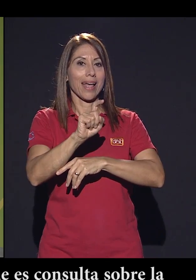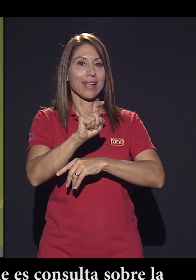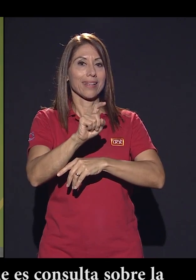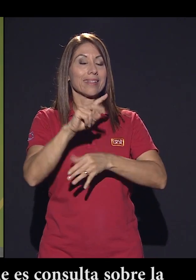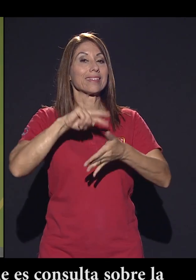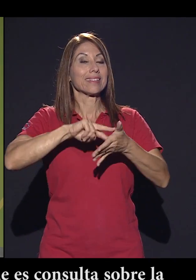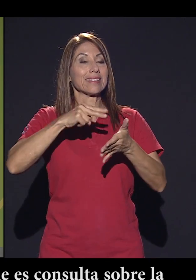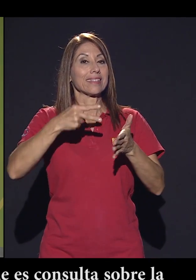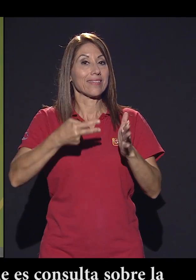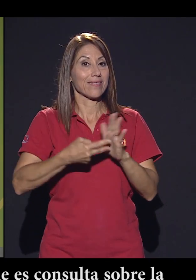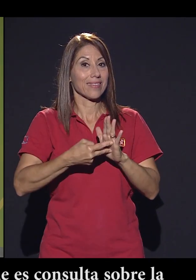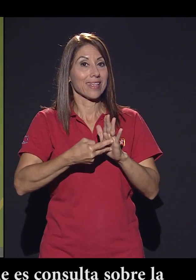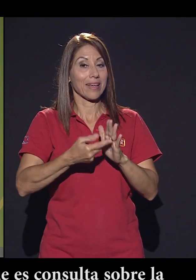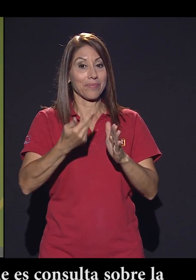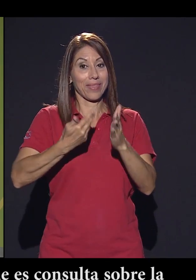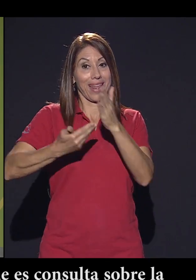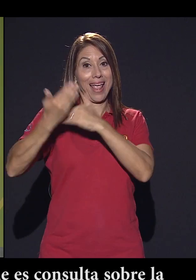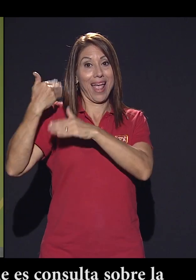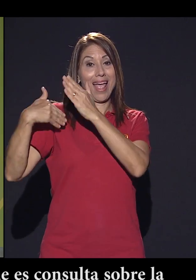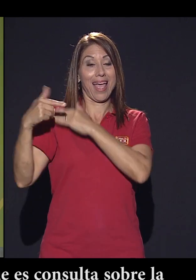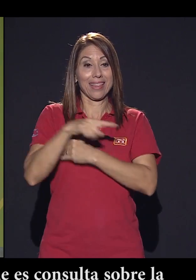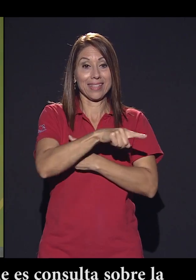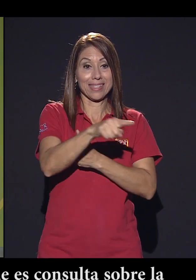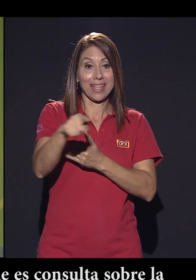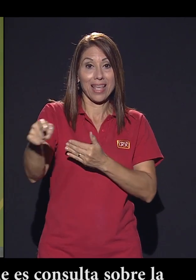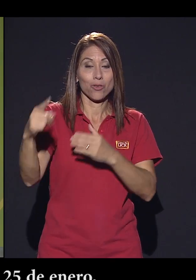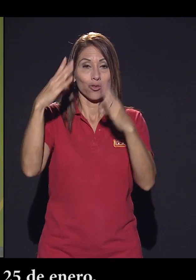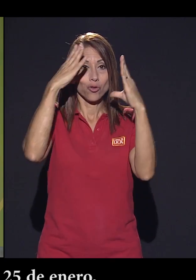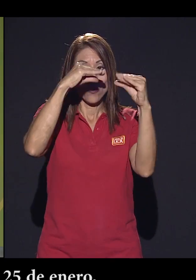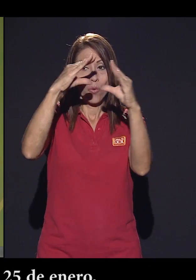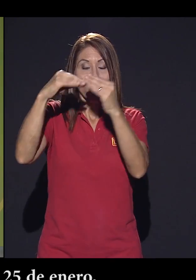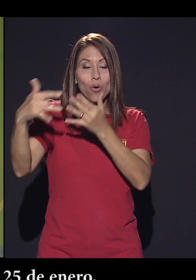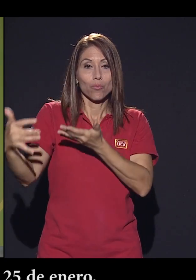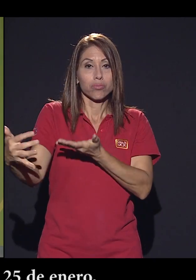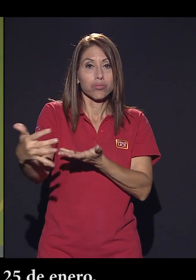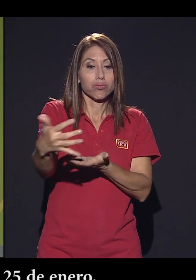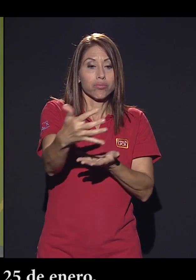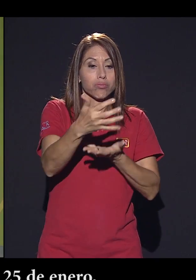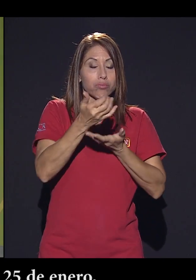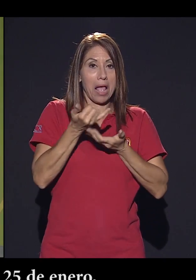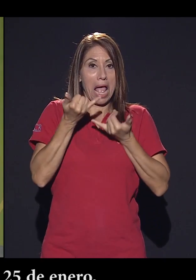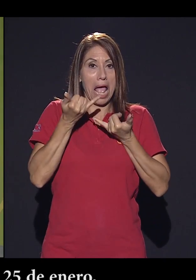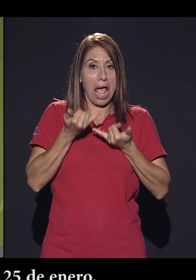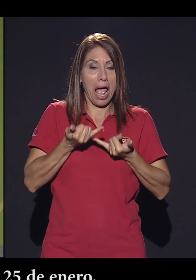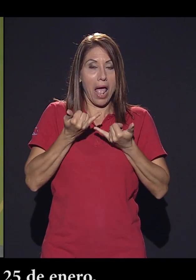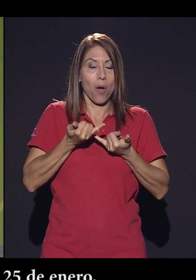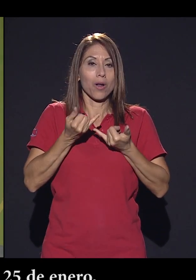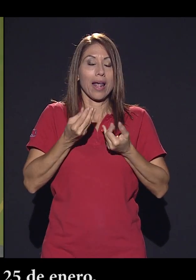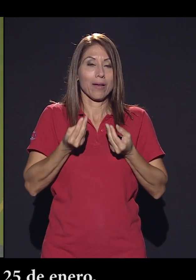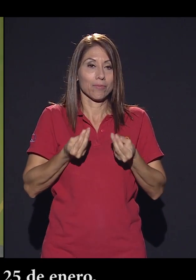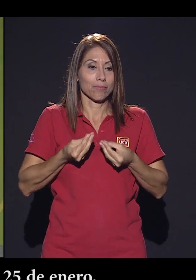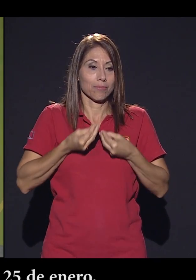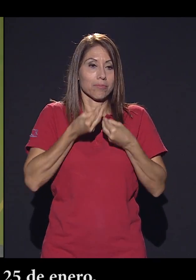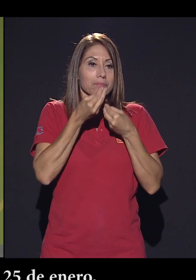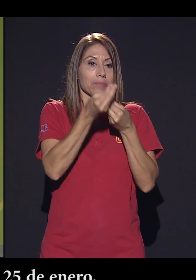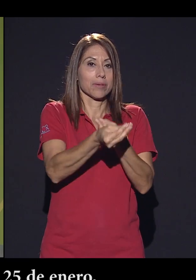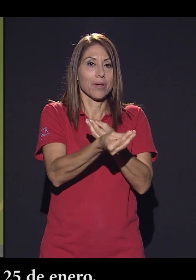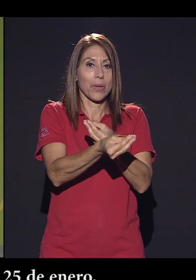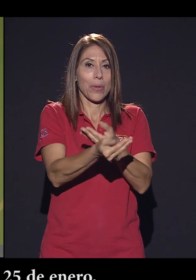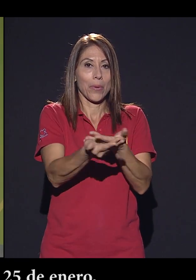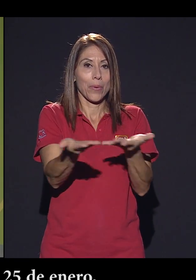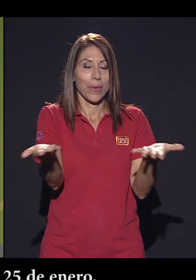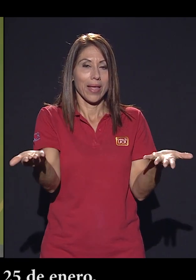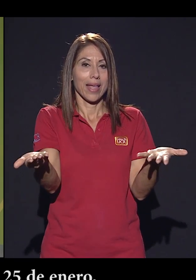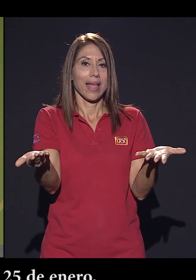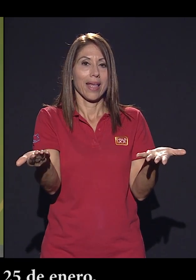devolución de los insumos que nos han dado las organizaciones a través de